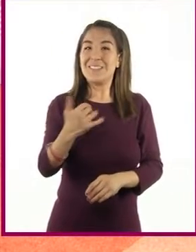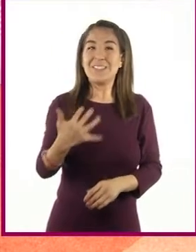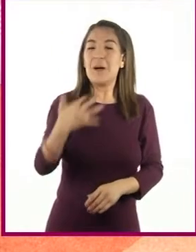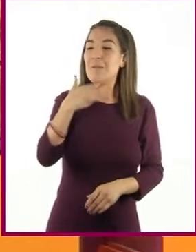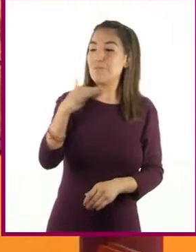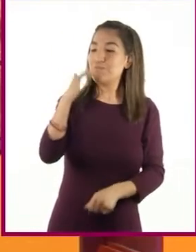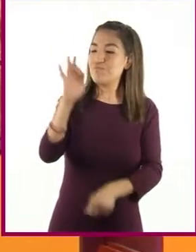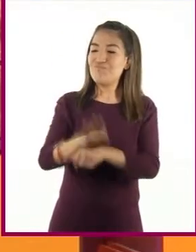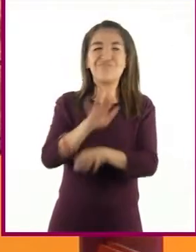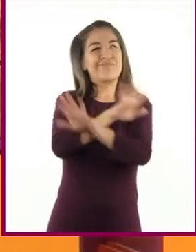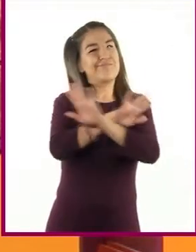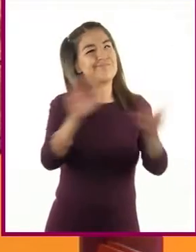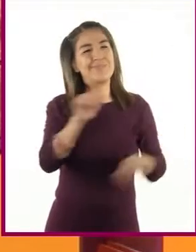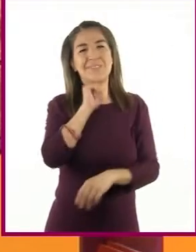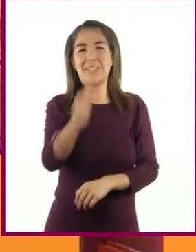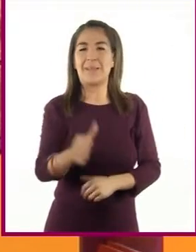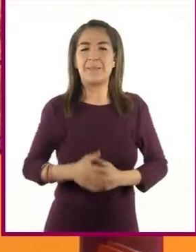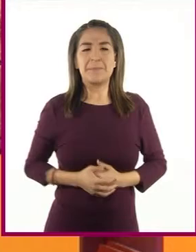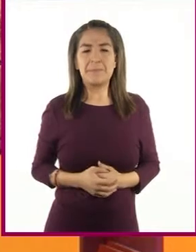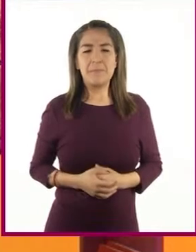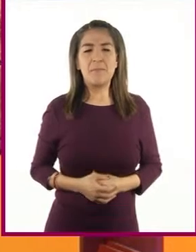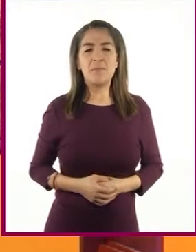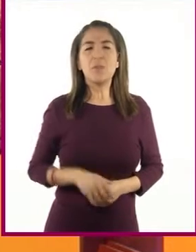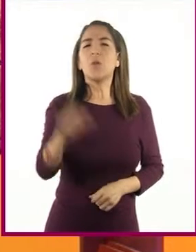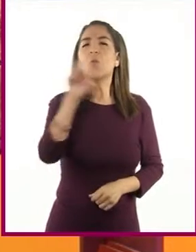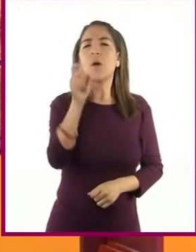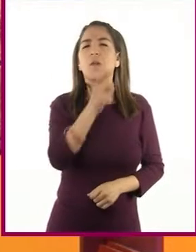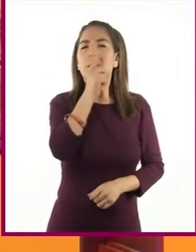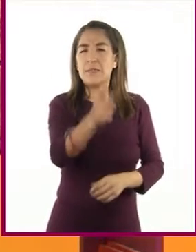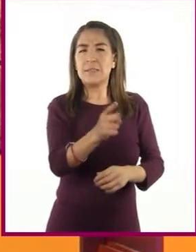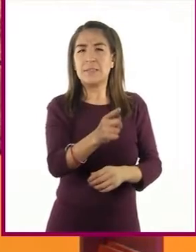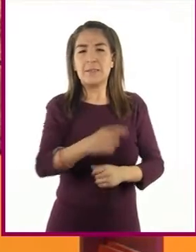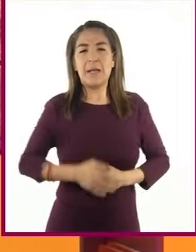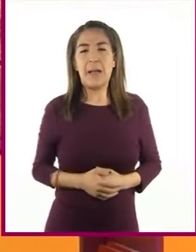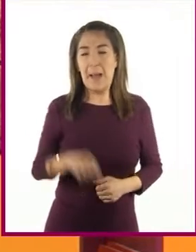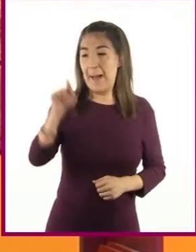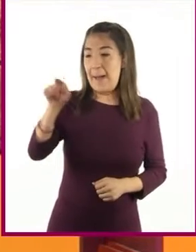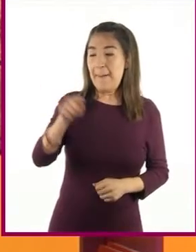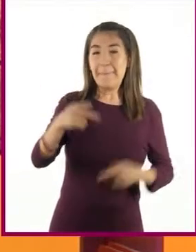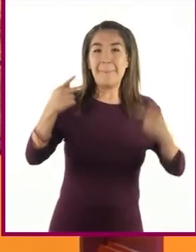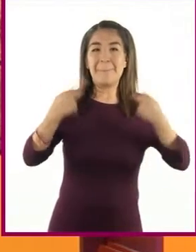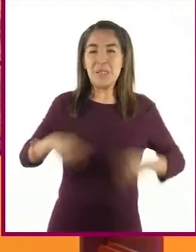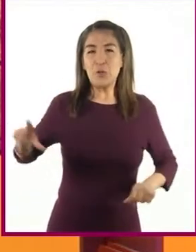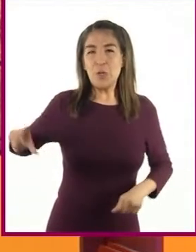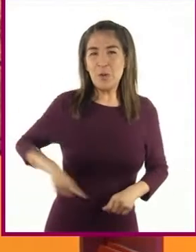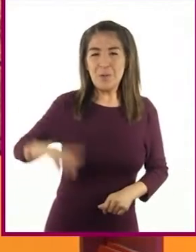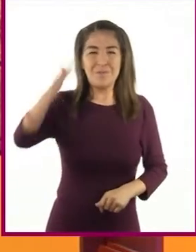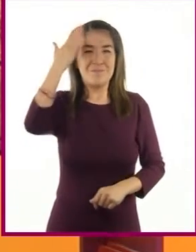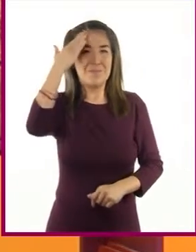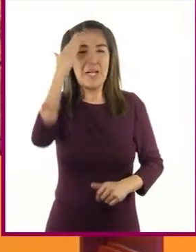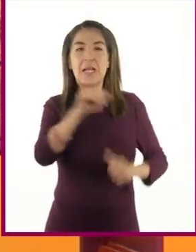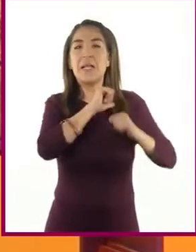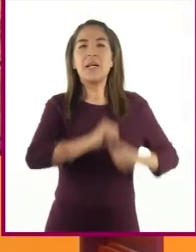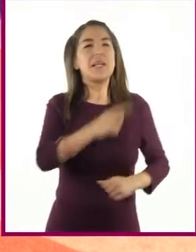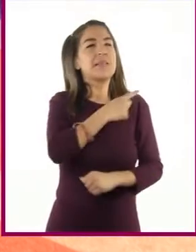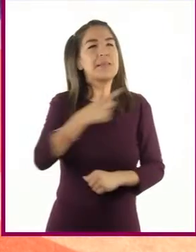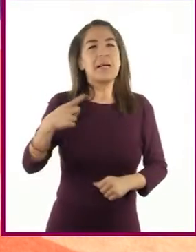para ello. ¿A qué nos referimos cuando decimos que las autoridades deben ser